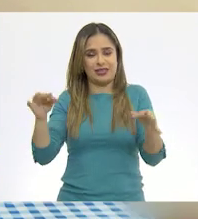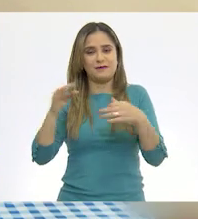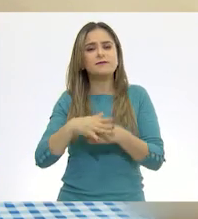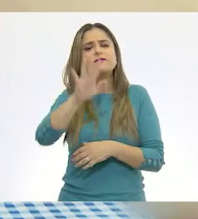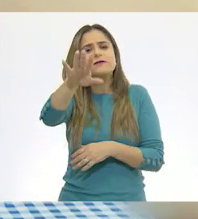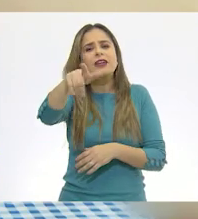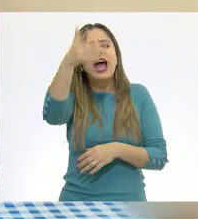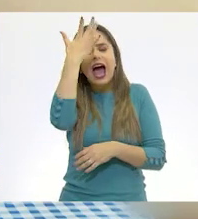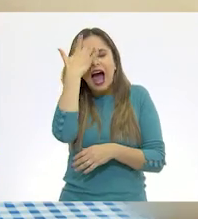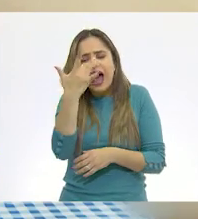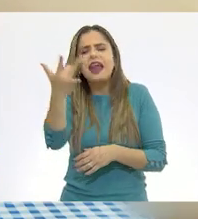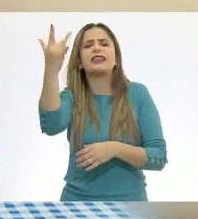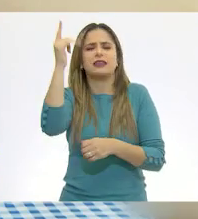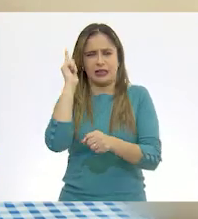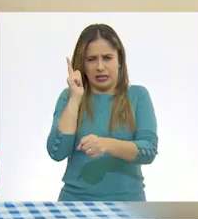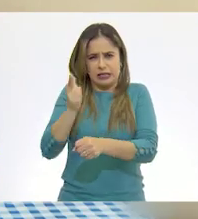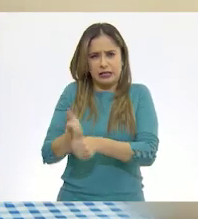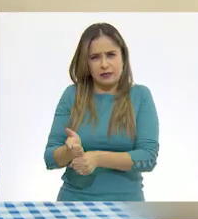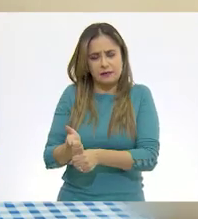Adivina, adivinador.